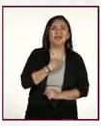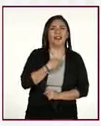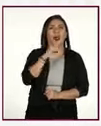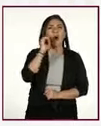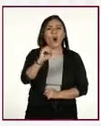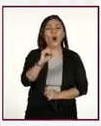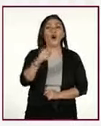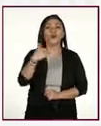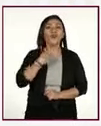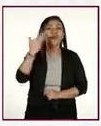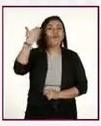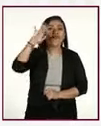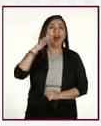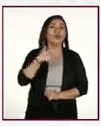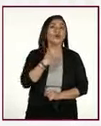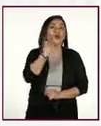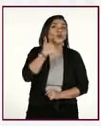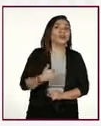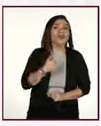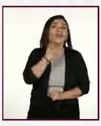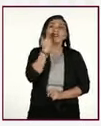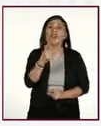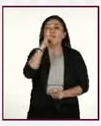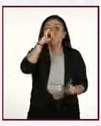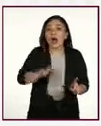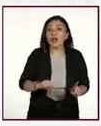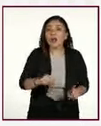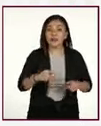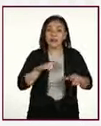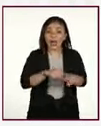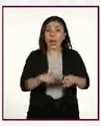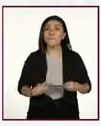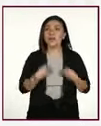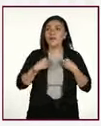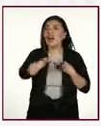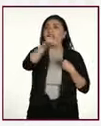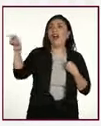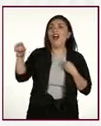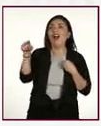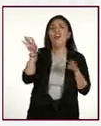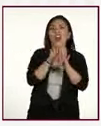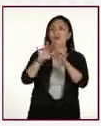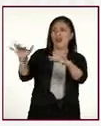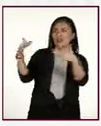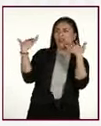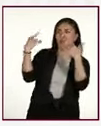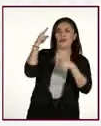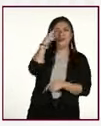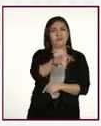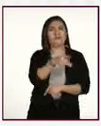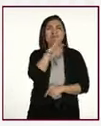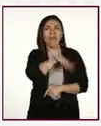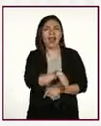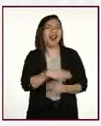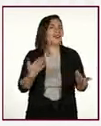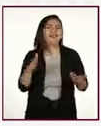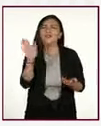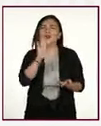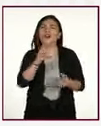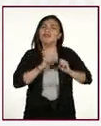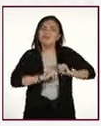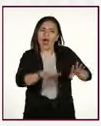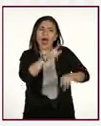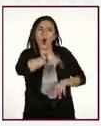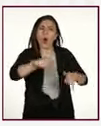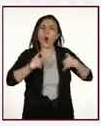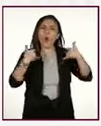si yo tuve un intento de suicidio fallido, voy a ser la señalada, ¿no? Entonces, darle esa capacidad de agencia a las juventudes